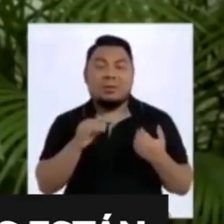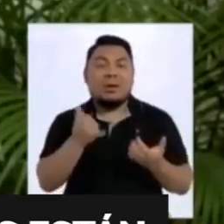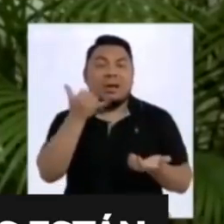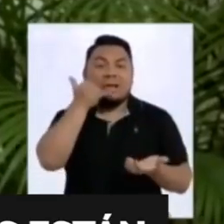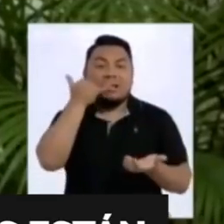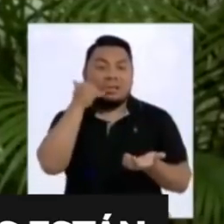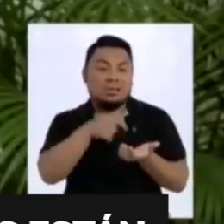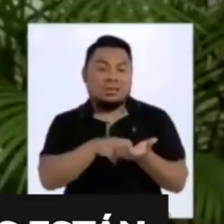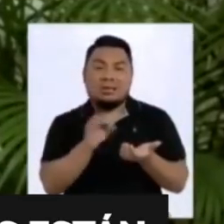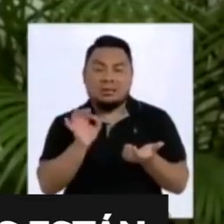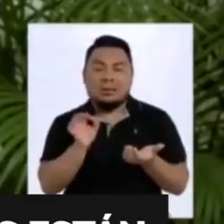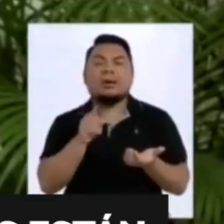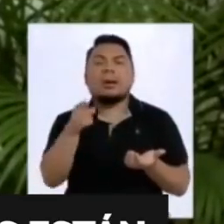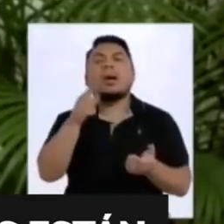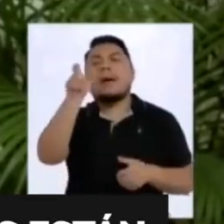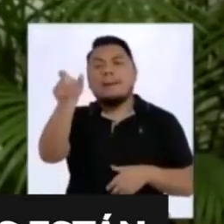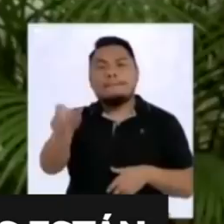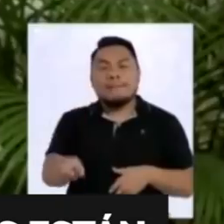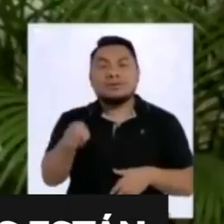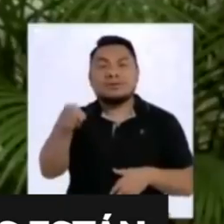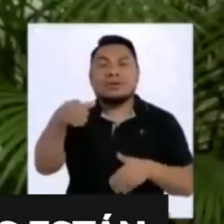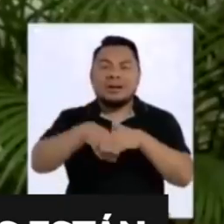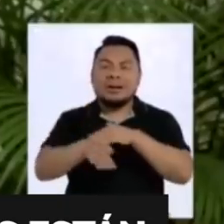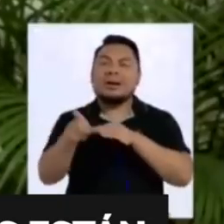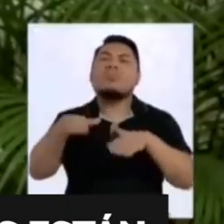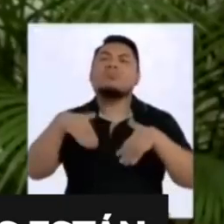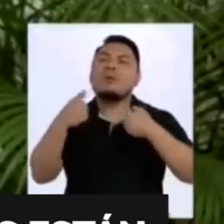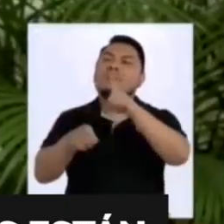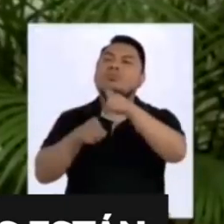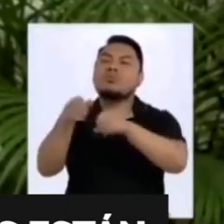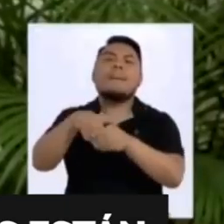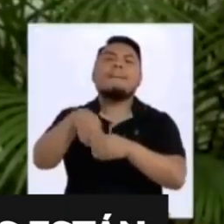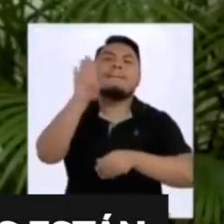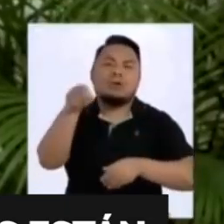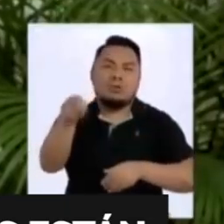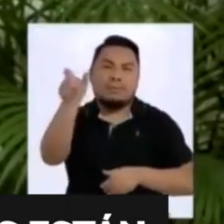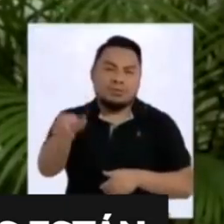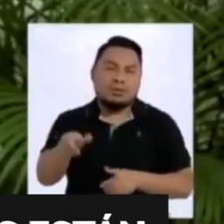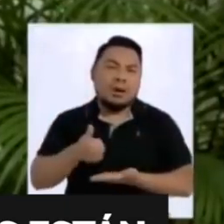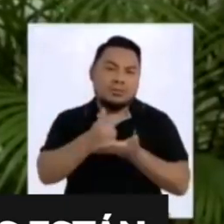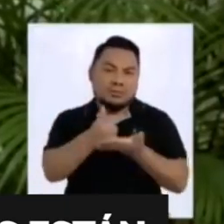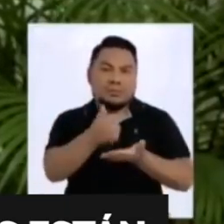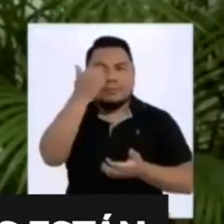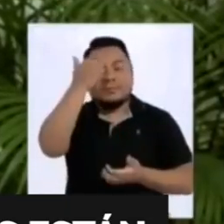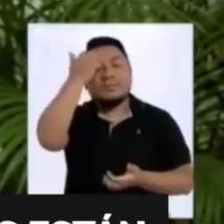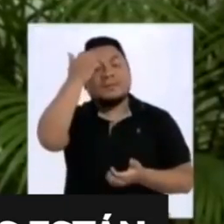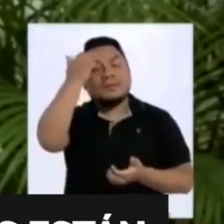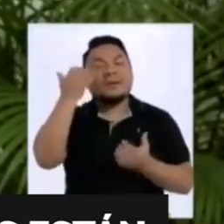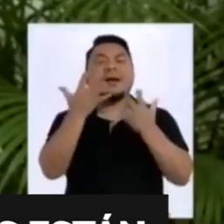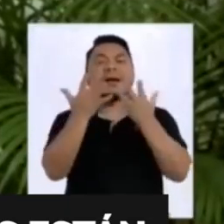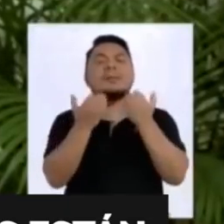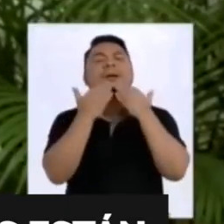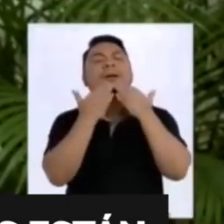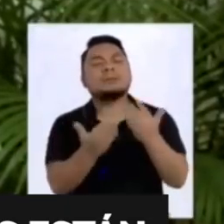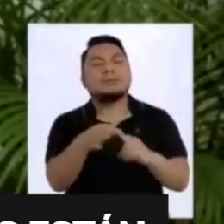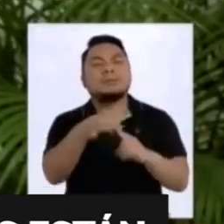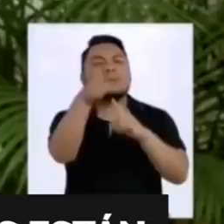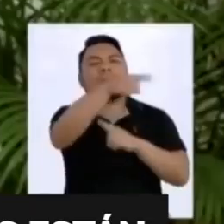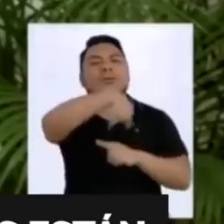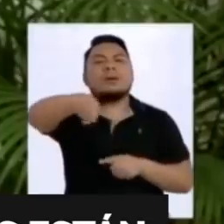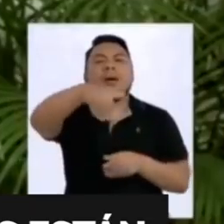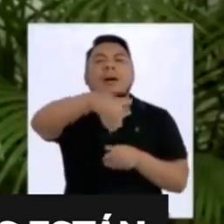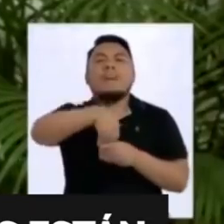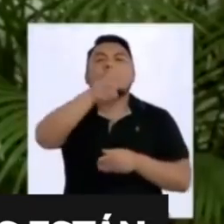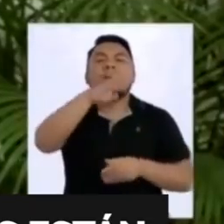haber un personal que va a orientar al que pueden preguntarle en la agencia de banco. Queremos agradecer especialmente a los